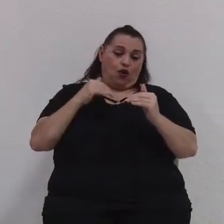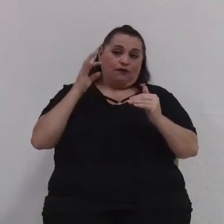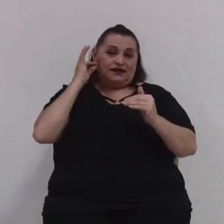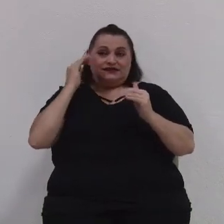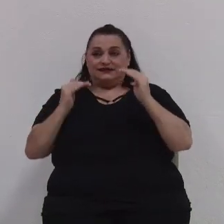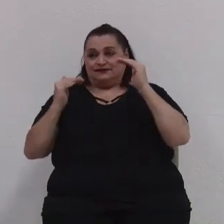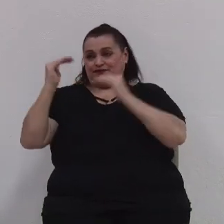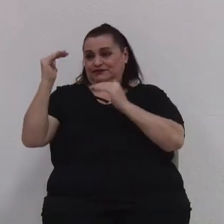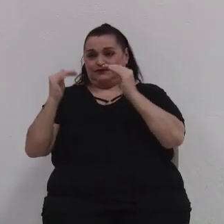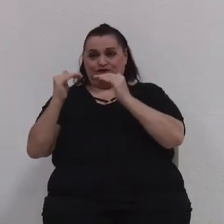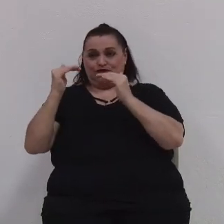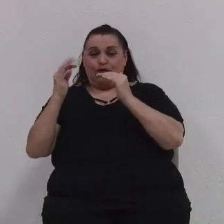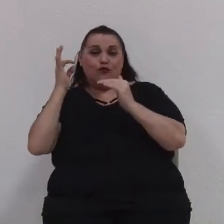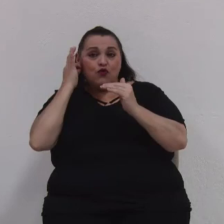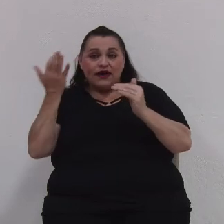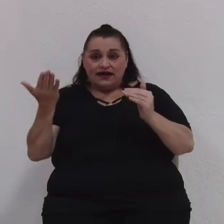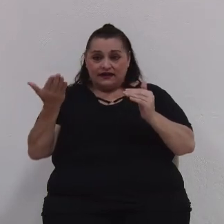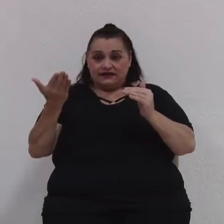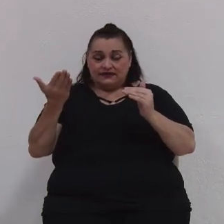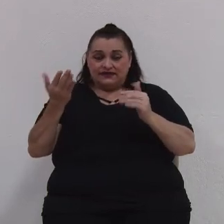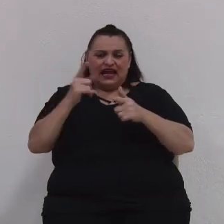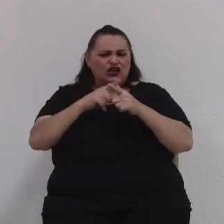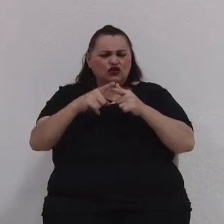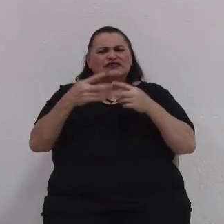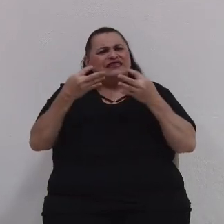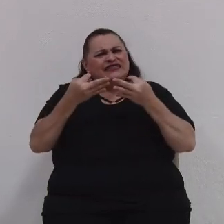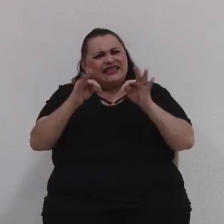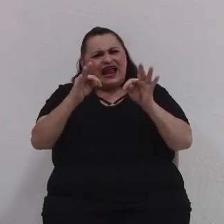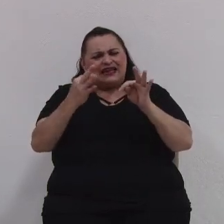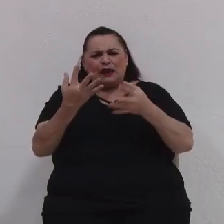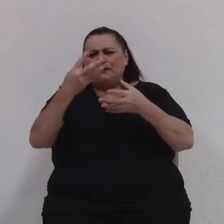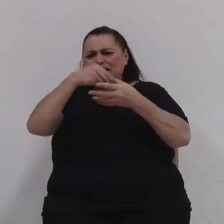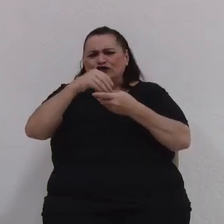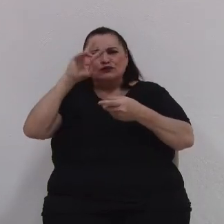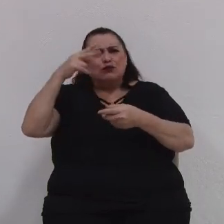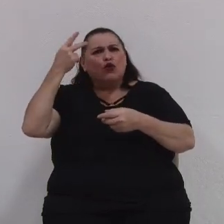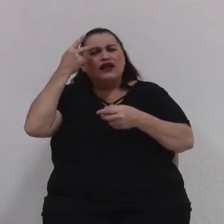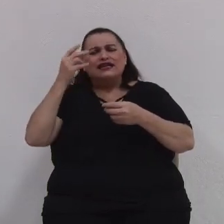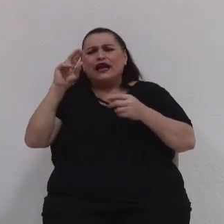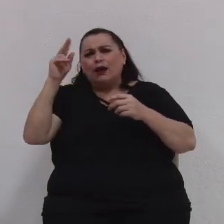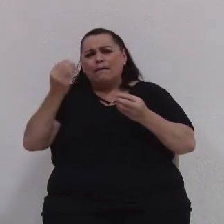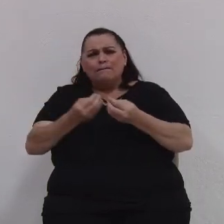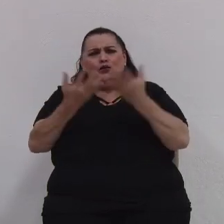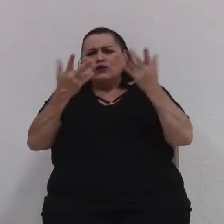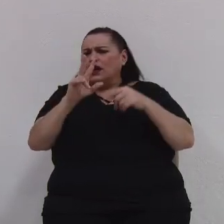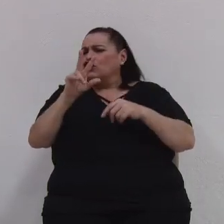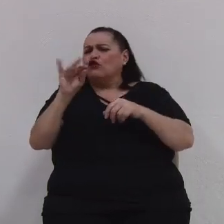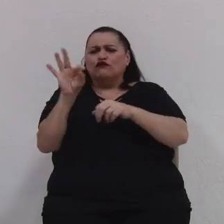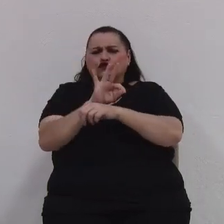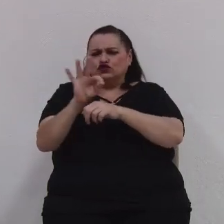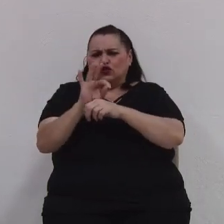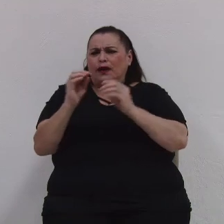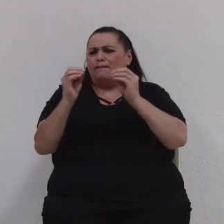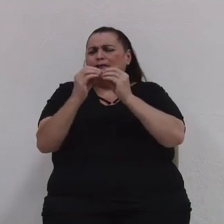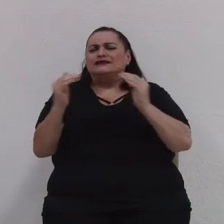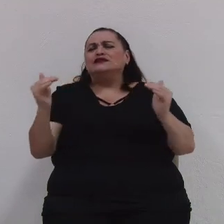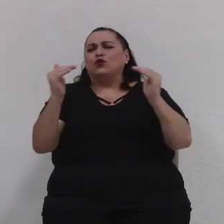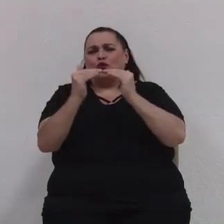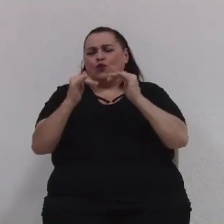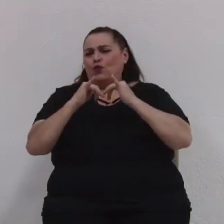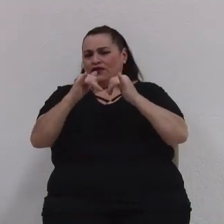mujeres. Entonces, ¿por qué estamos tratando de meternos en una política pública que no sirve para eso, para más igualdad?